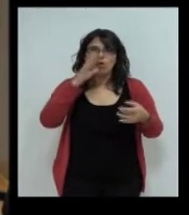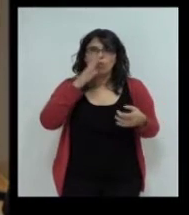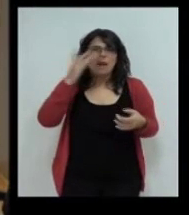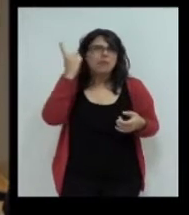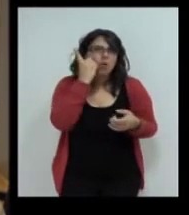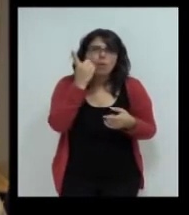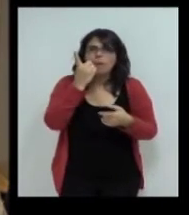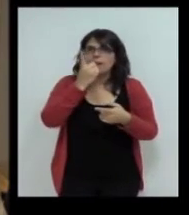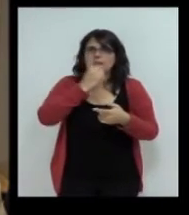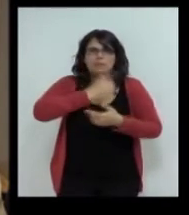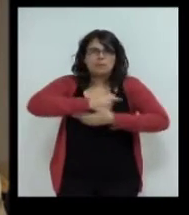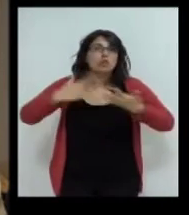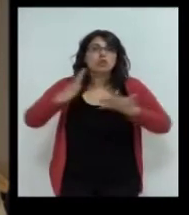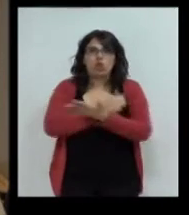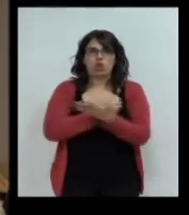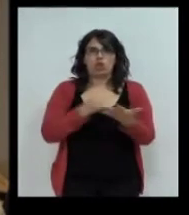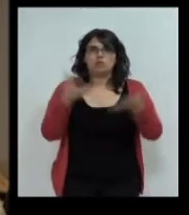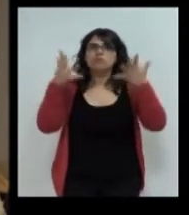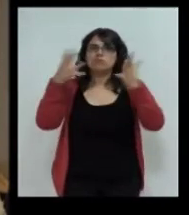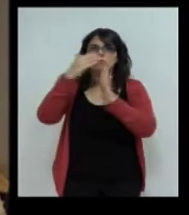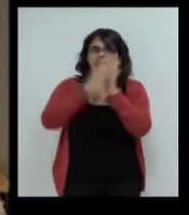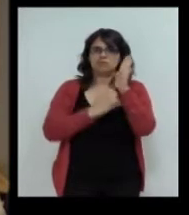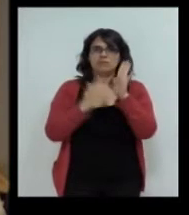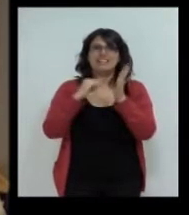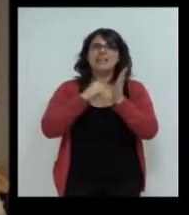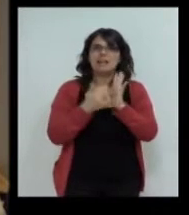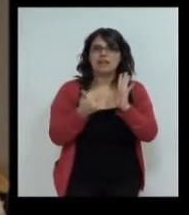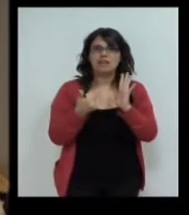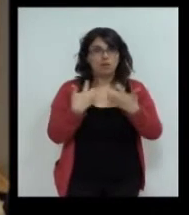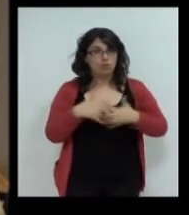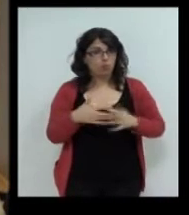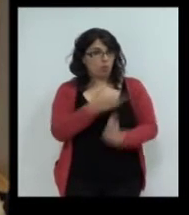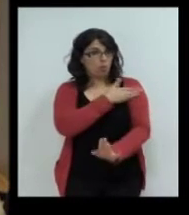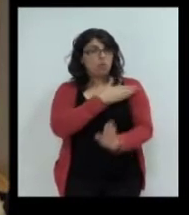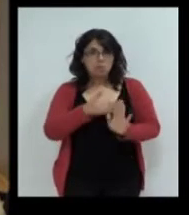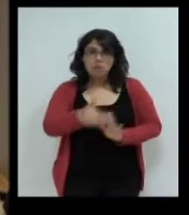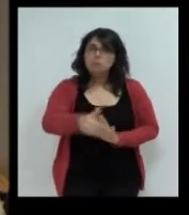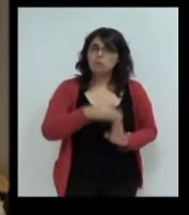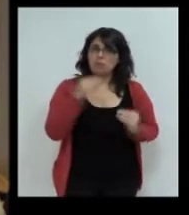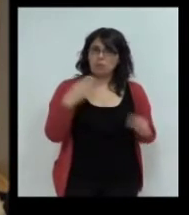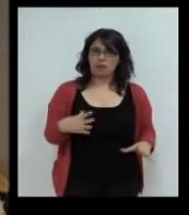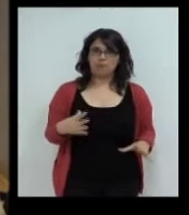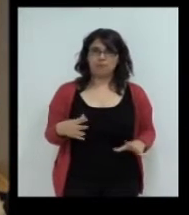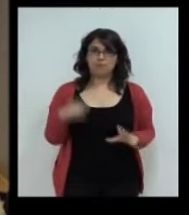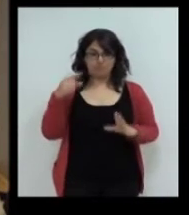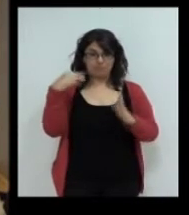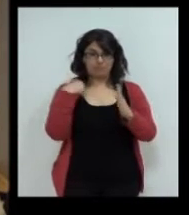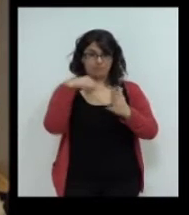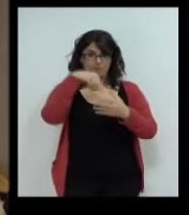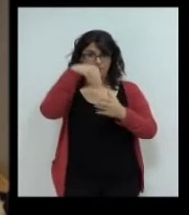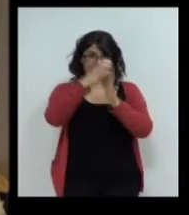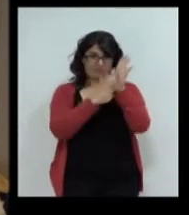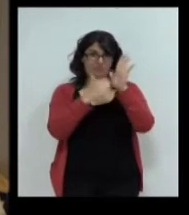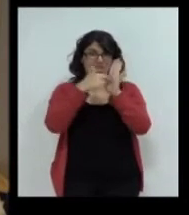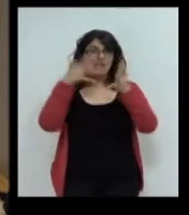móviles, para todo. Y ha funcionado y funciona bien. Estas recomendaciones,